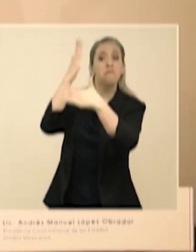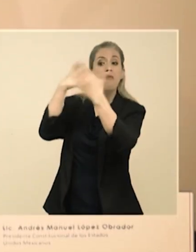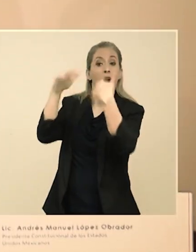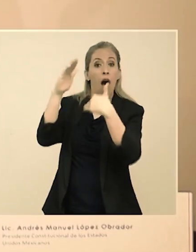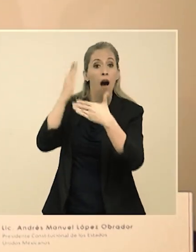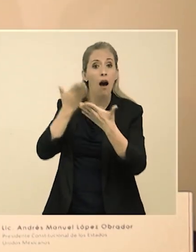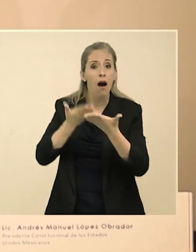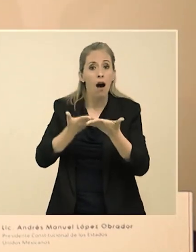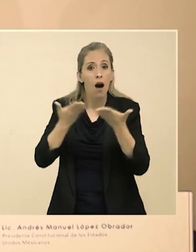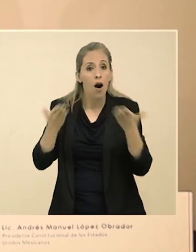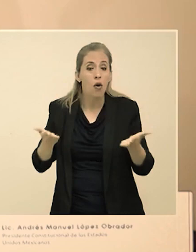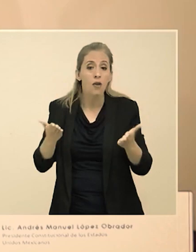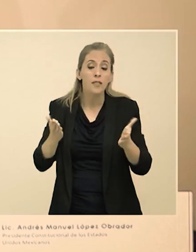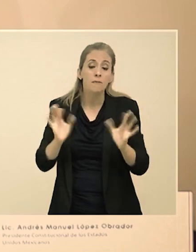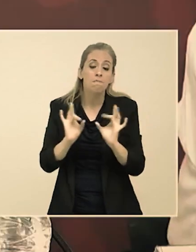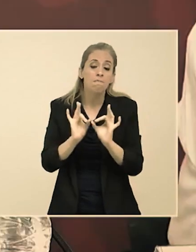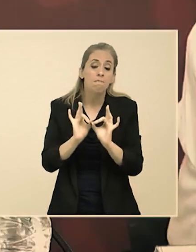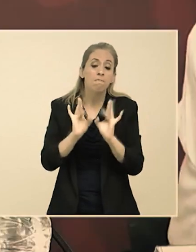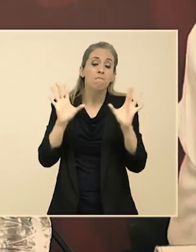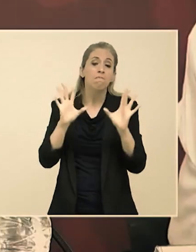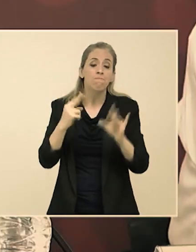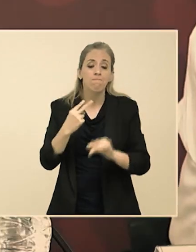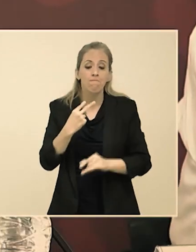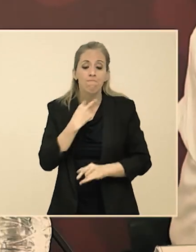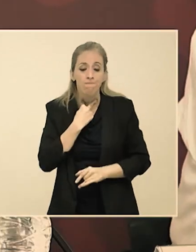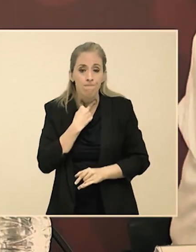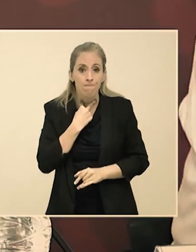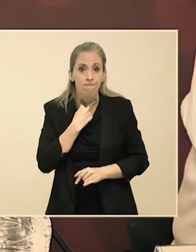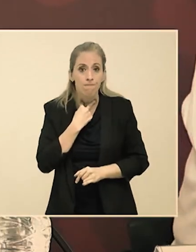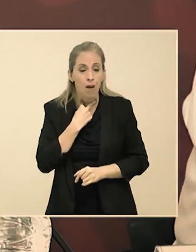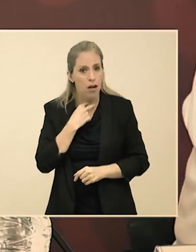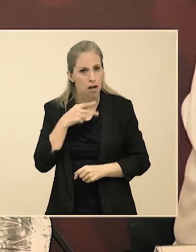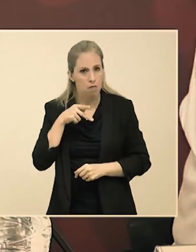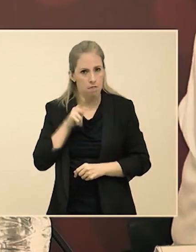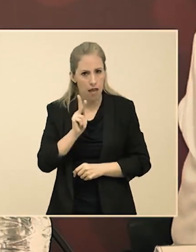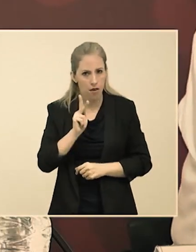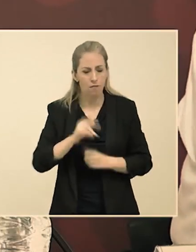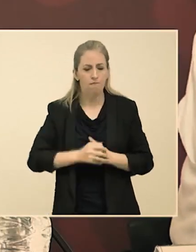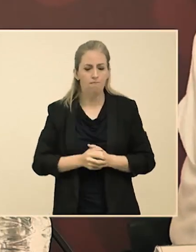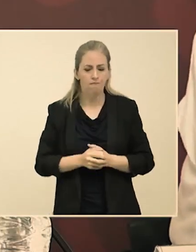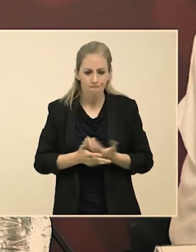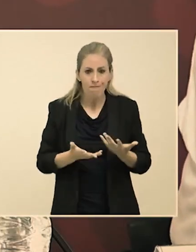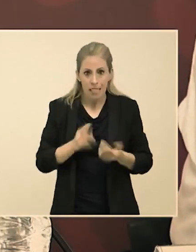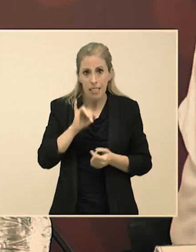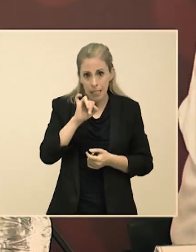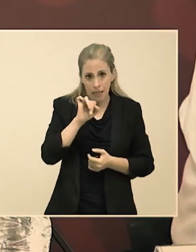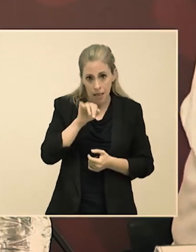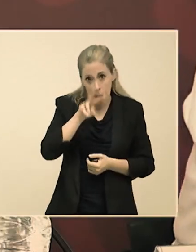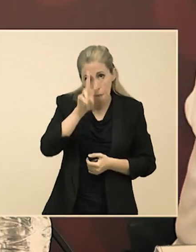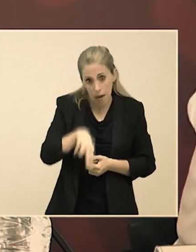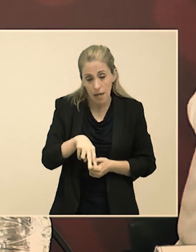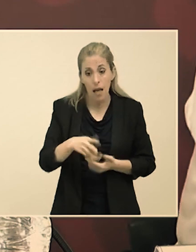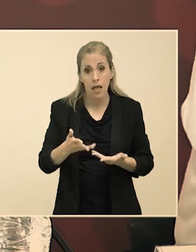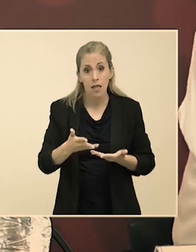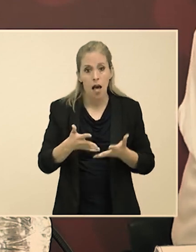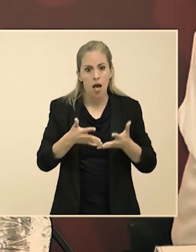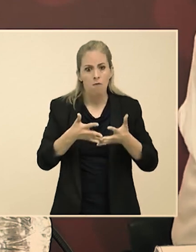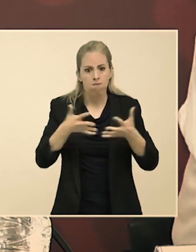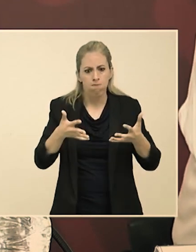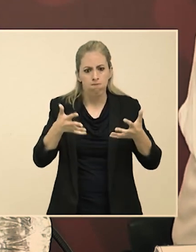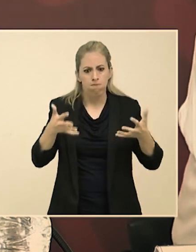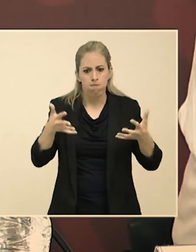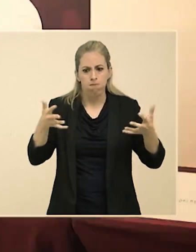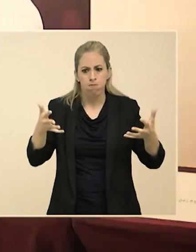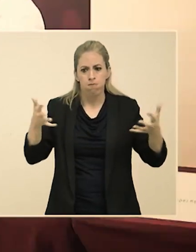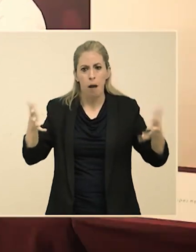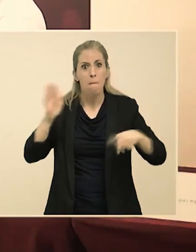La falta de agua está vinculada al crecimiento de